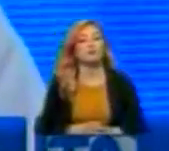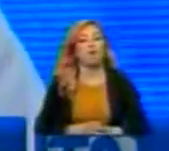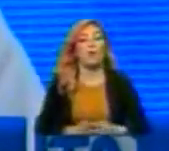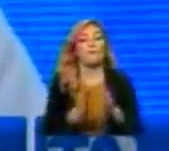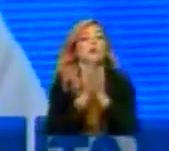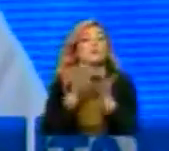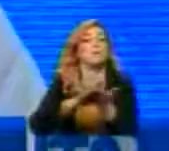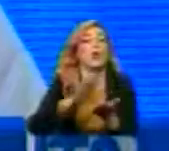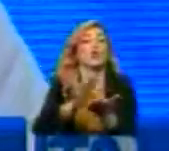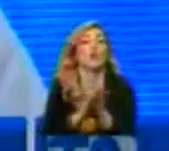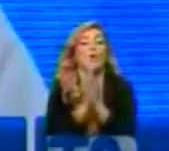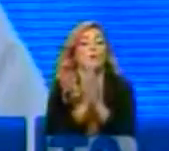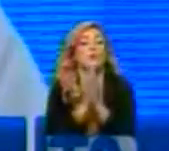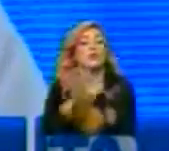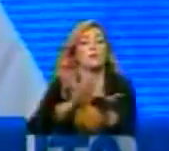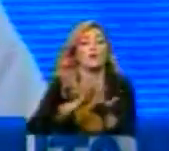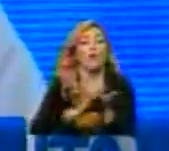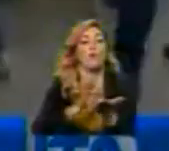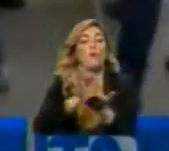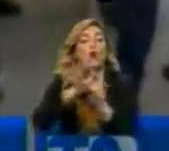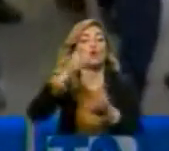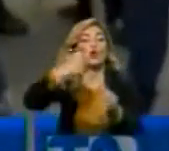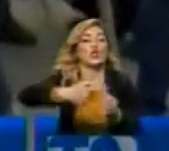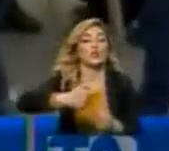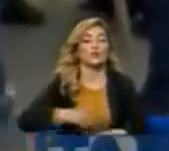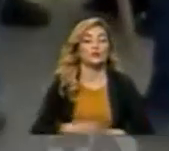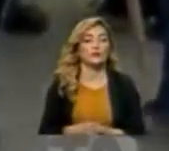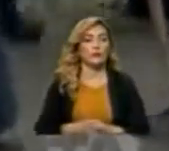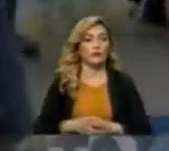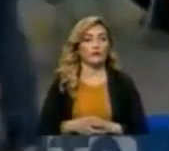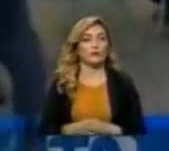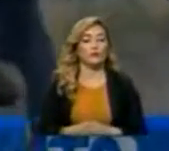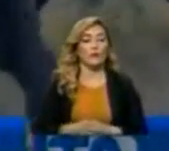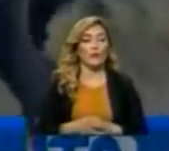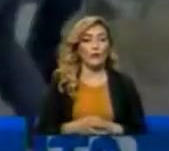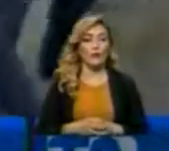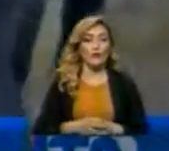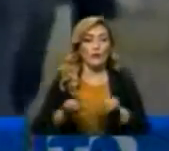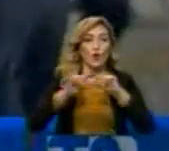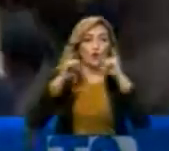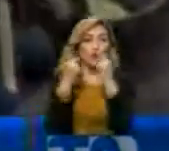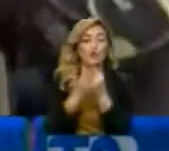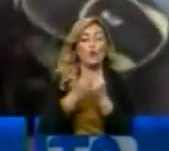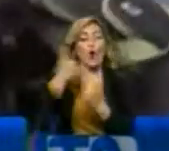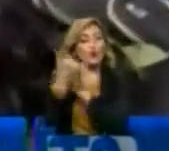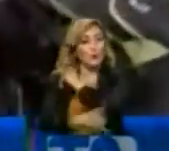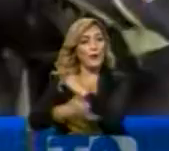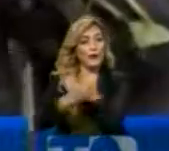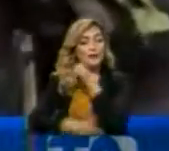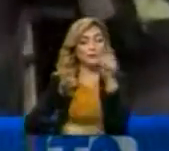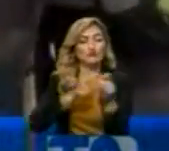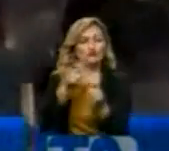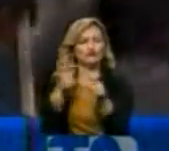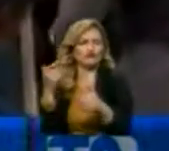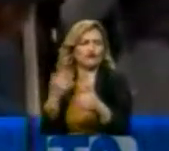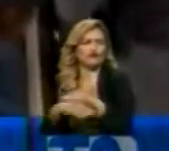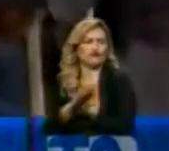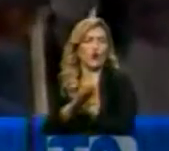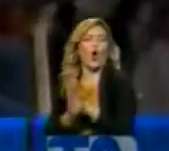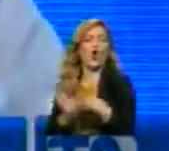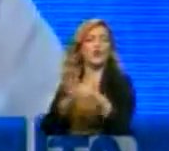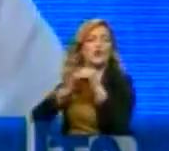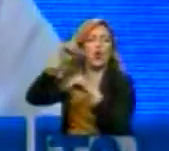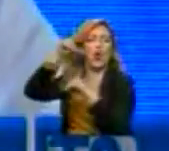pedirle disculpas al pueblo quiteño. También se refirió a la supuesta llegada de un grupo de extranjeros enviados para ejecutar un golpe de